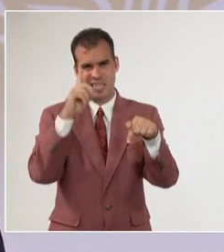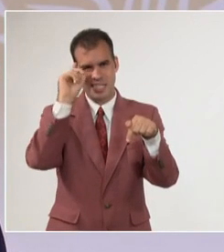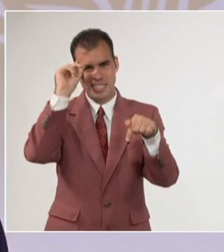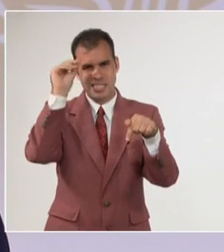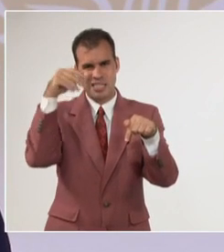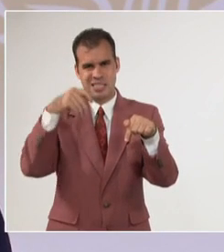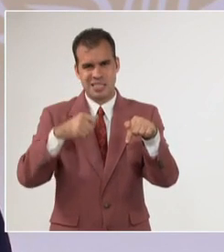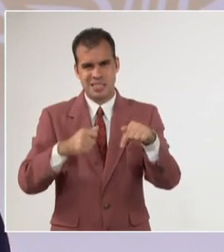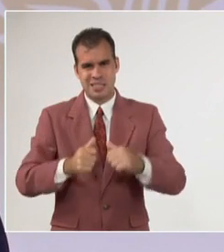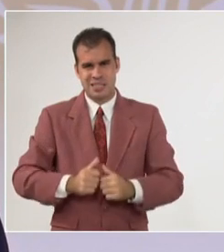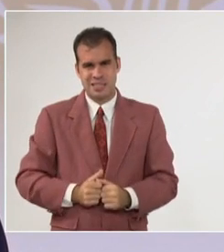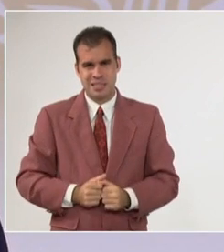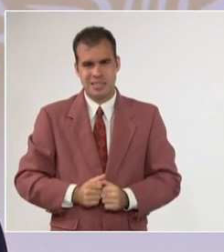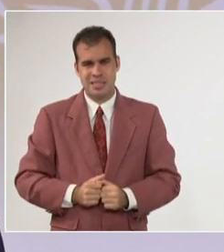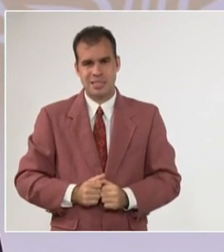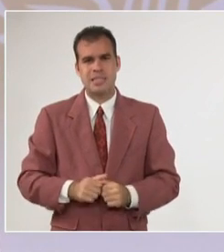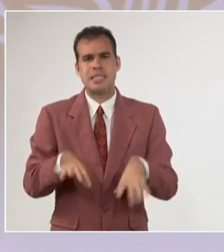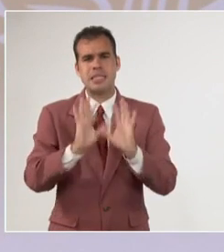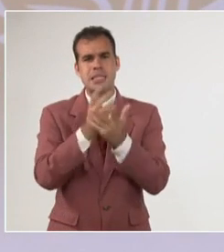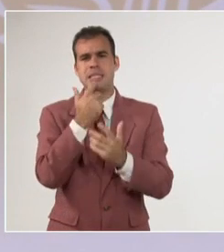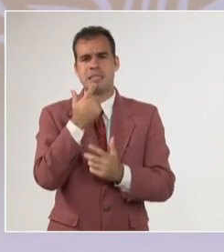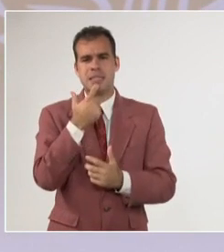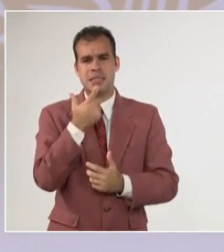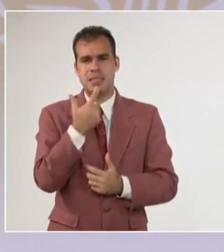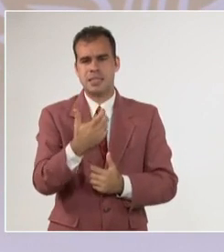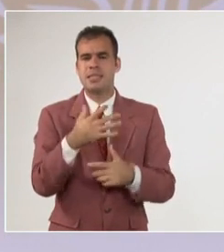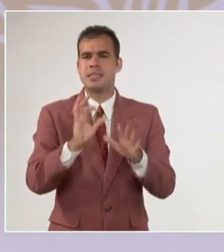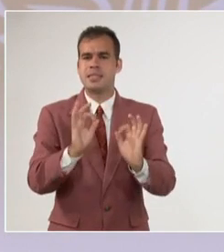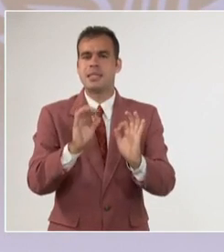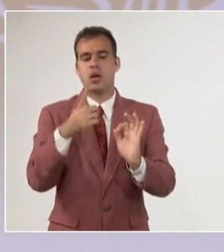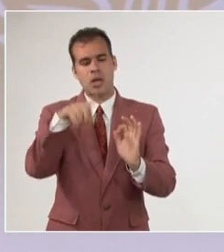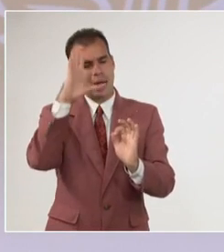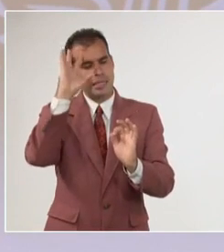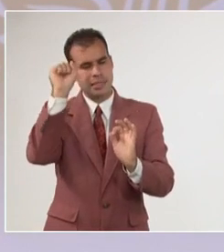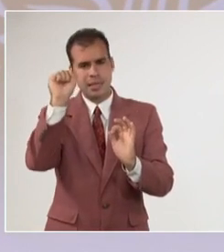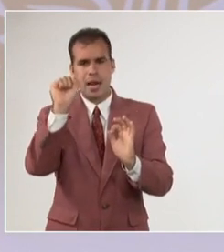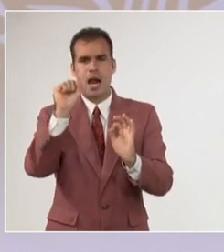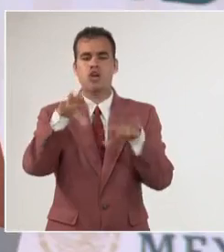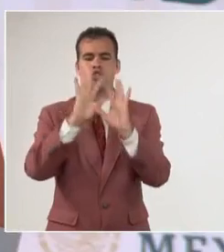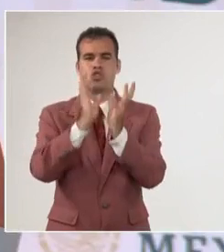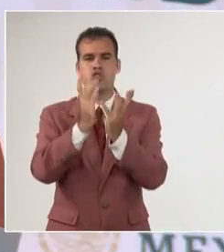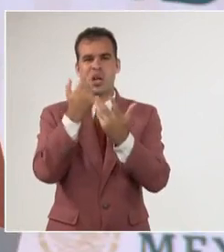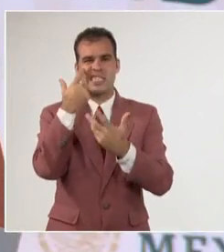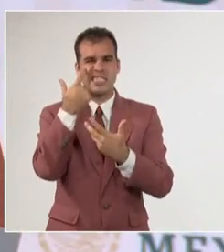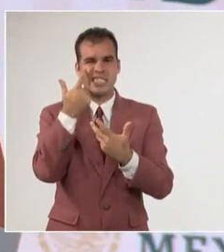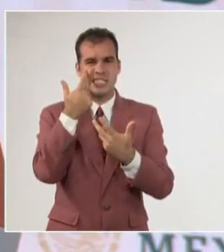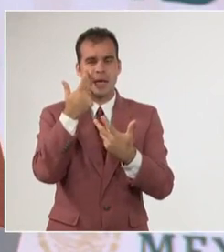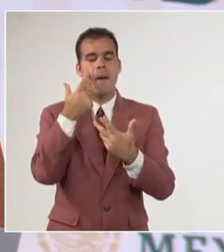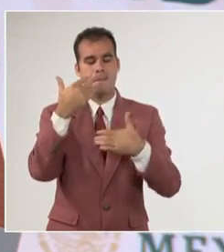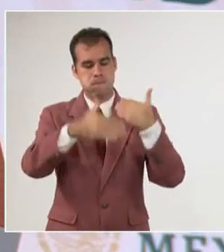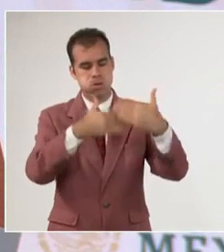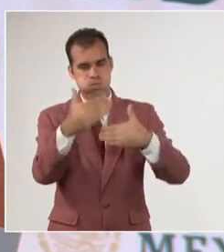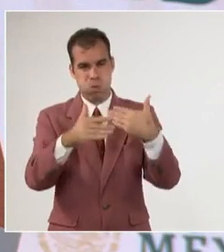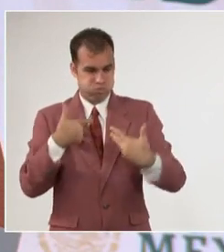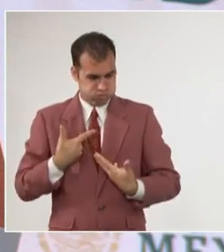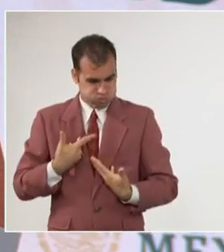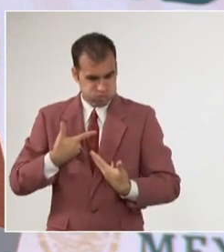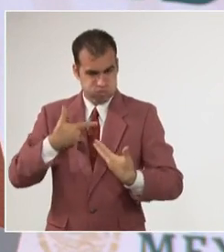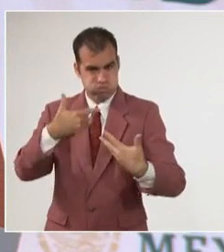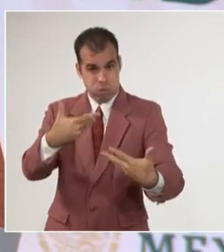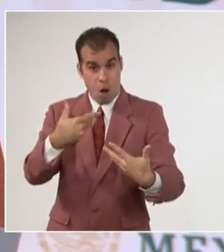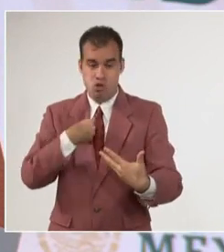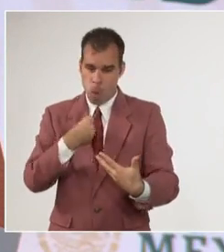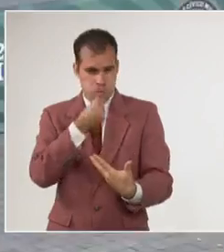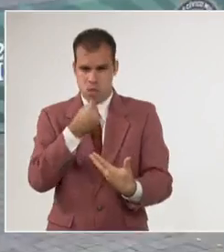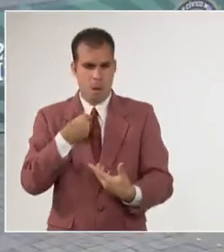se cuaja. Tú te ordenarás, tú entenderás, tú te guiarás. Yo habré muerto, oh México, por defenderte